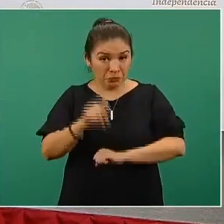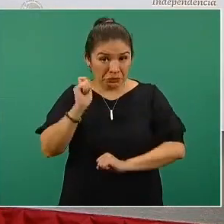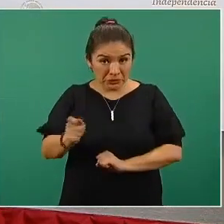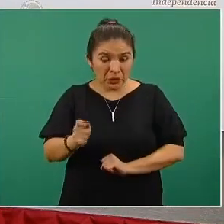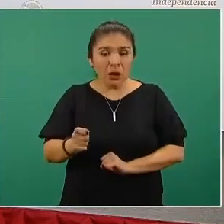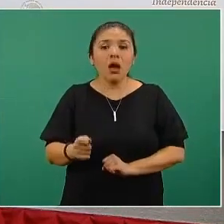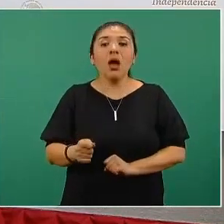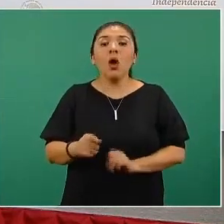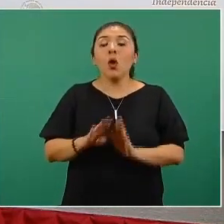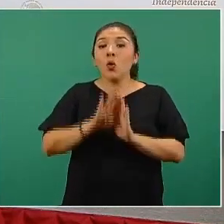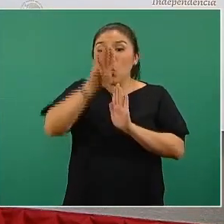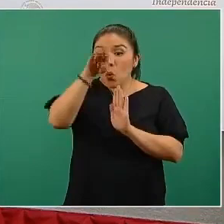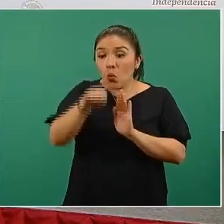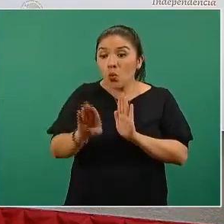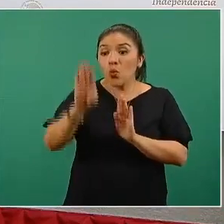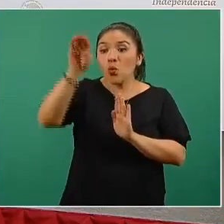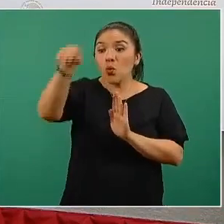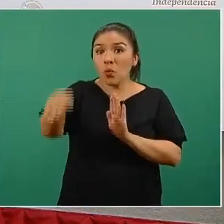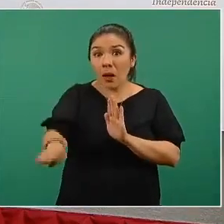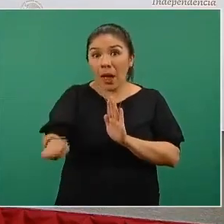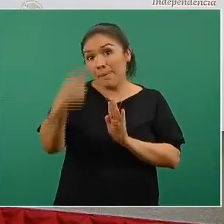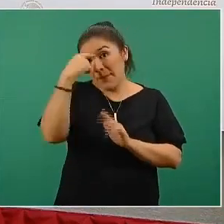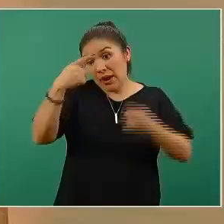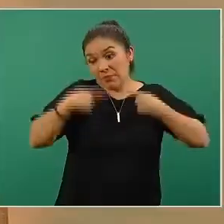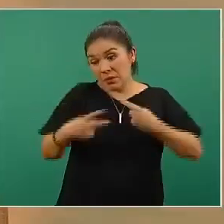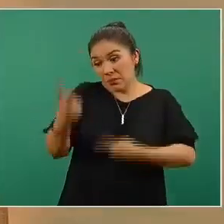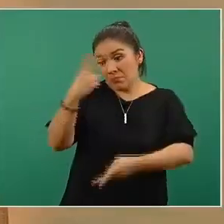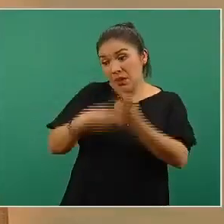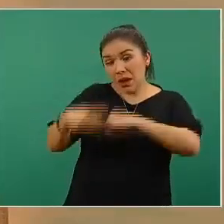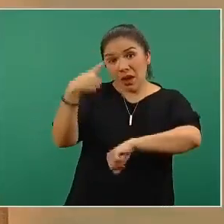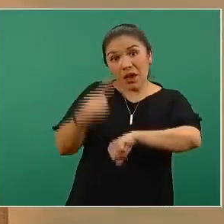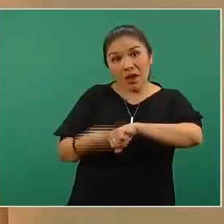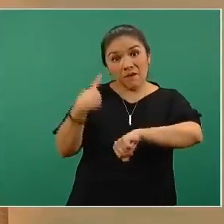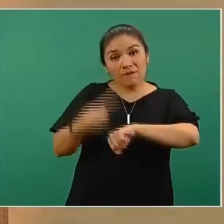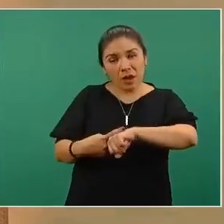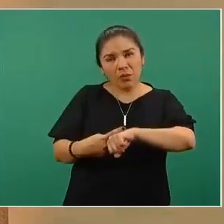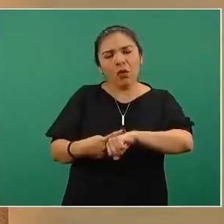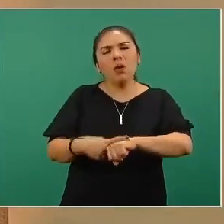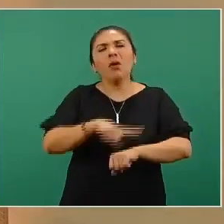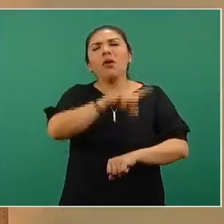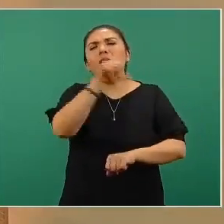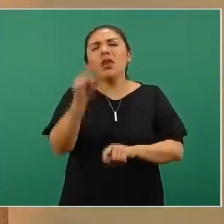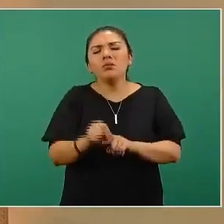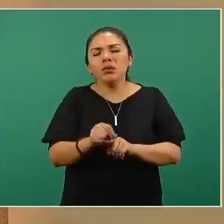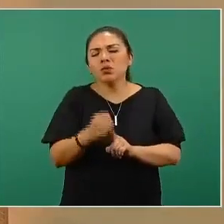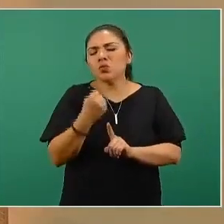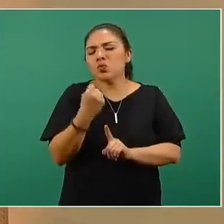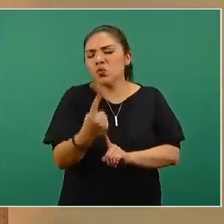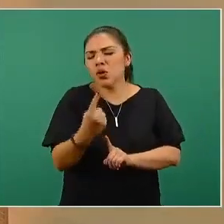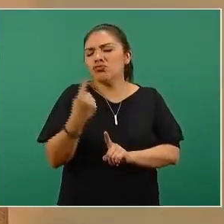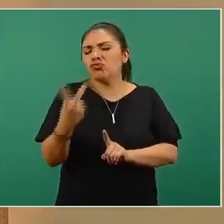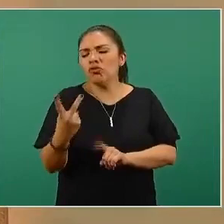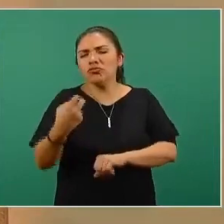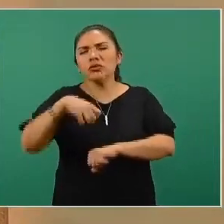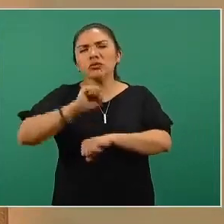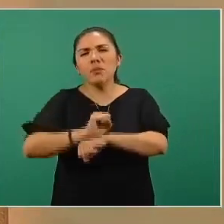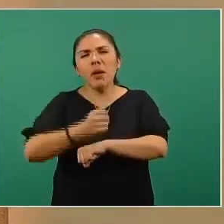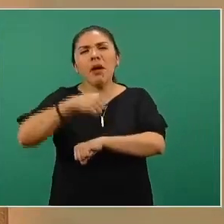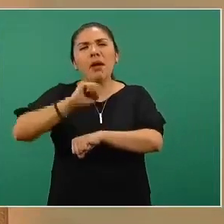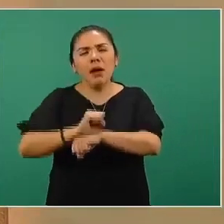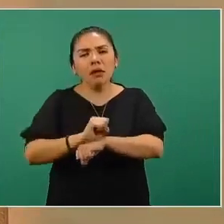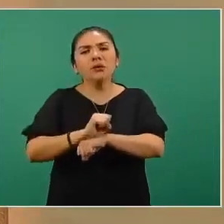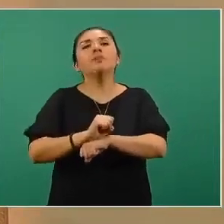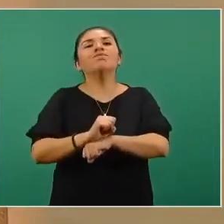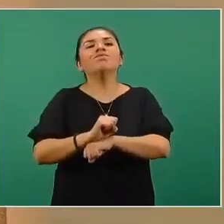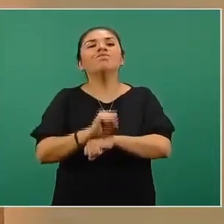general las curvas de los casos son un par de semanas previas, o sea, los picos de los casos son un par